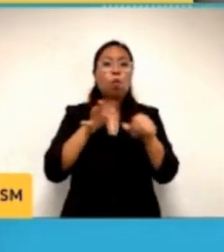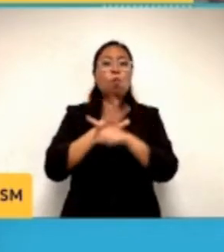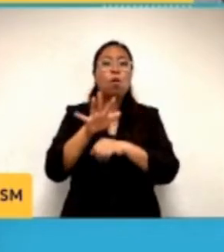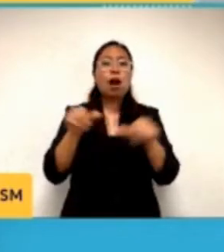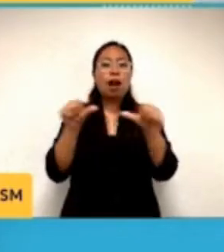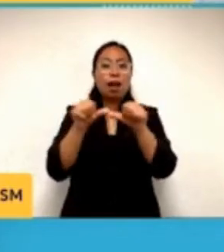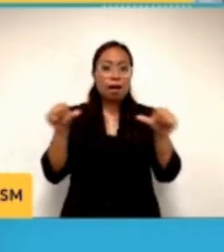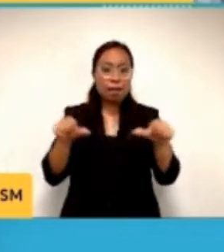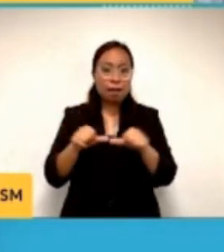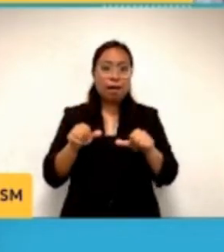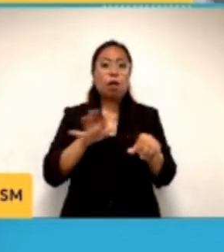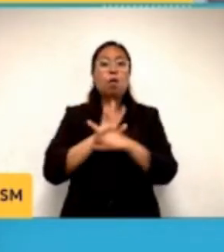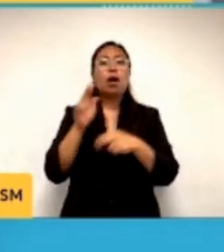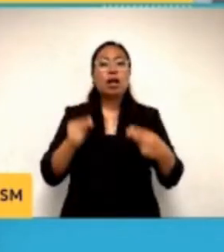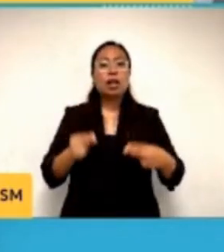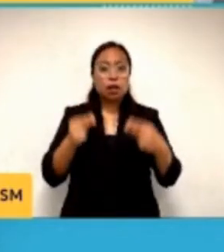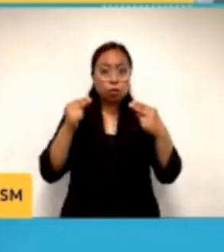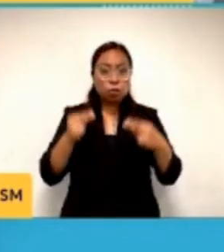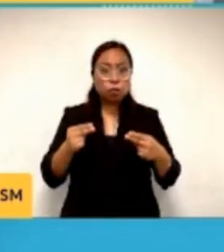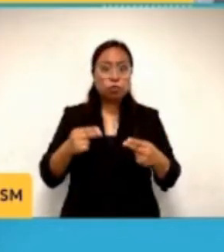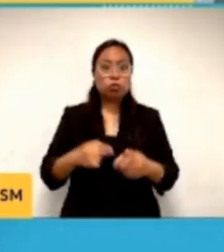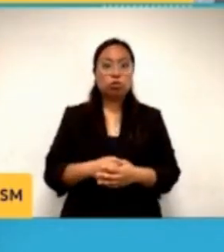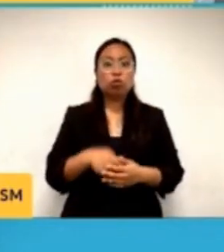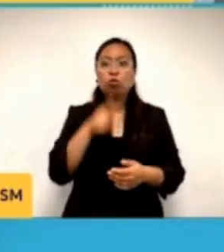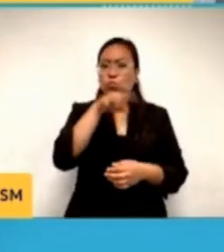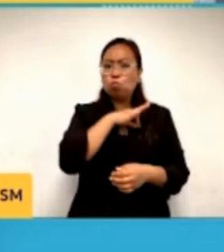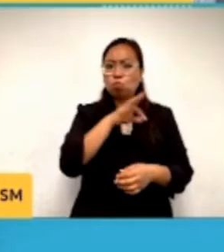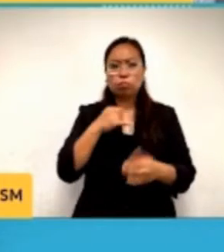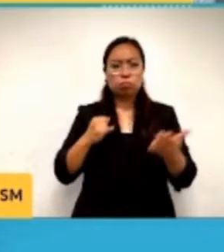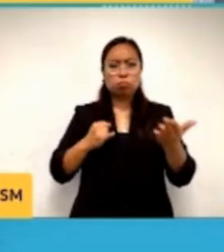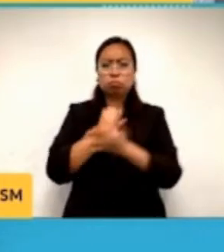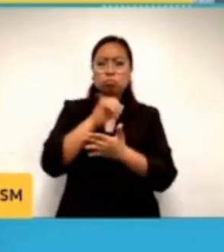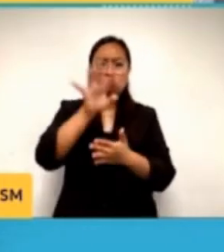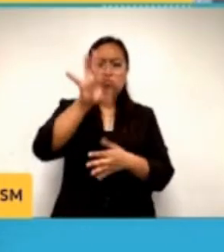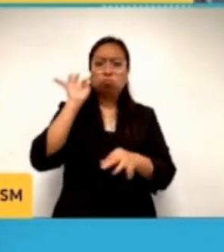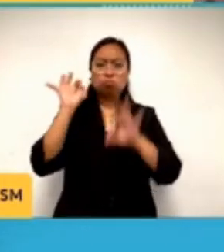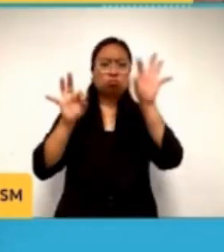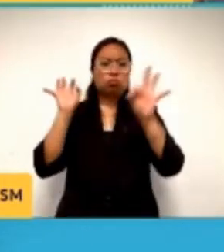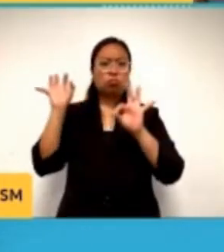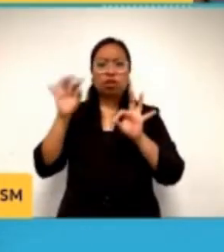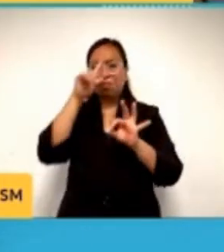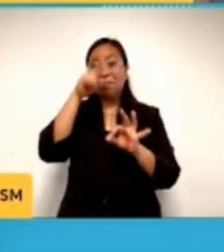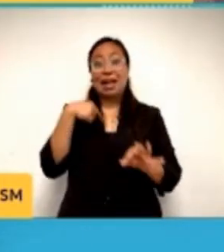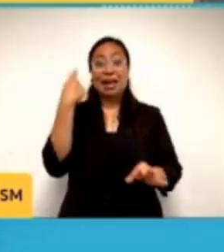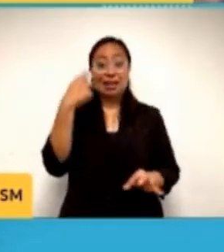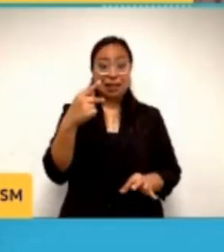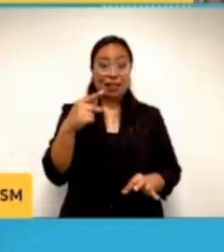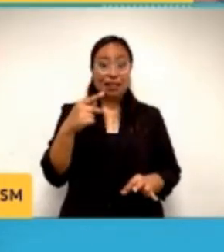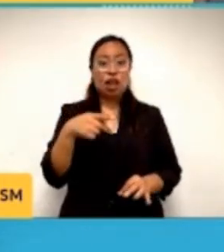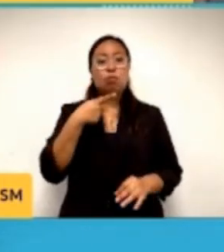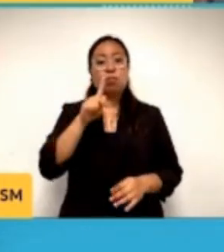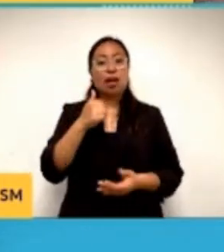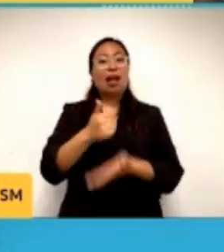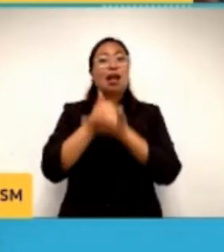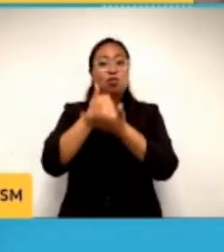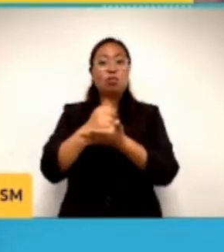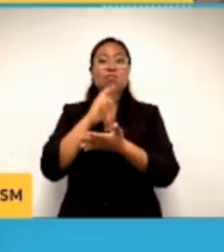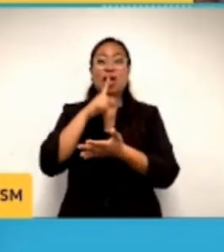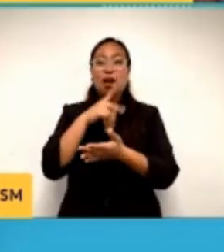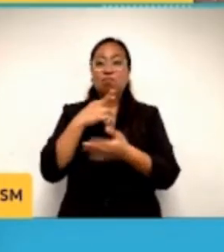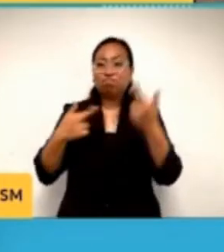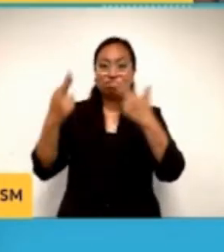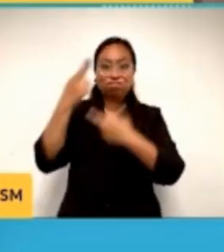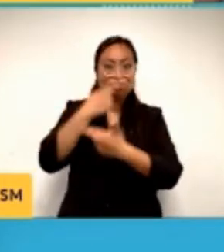Tú puedes elegir las categorías que te funcionen mejor a ti, pero te ayuda mucho mapearlos porque otra